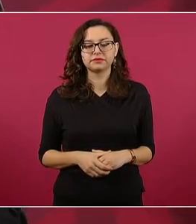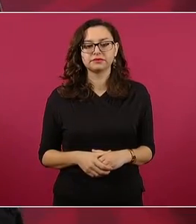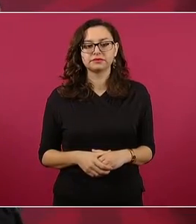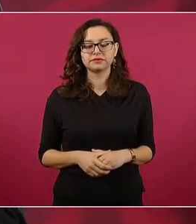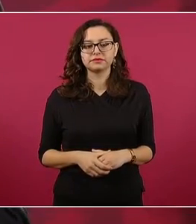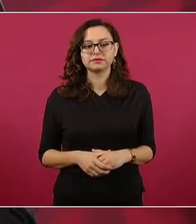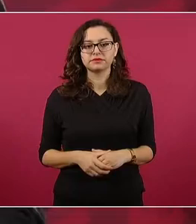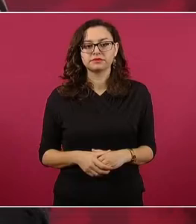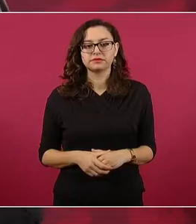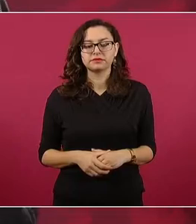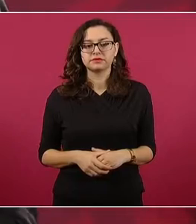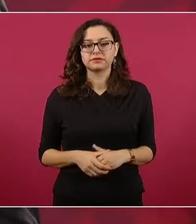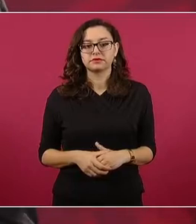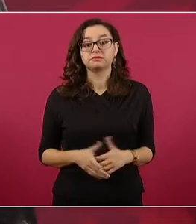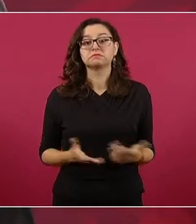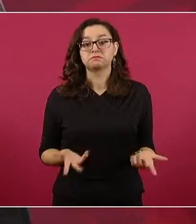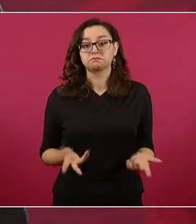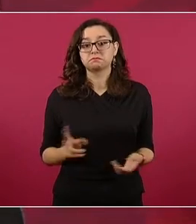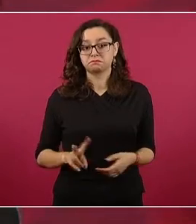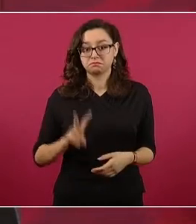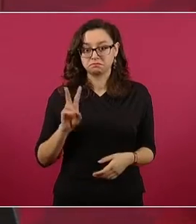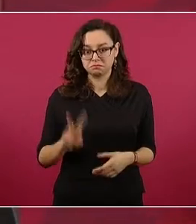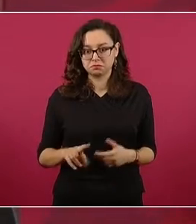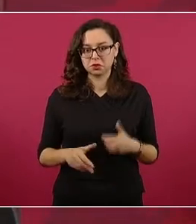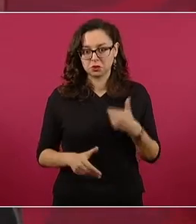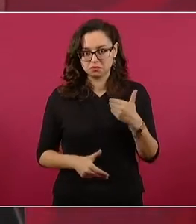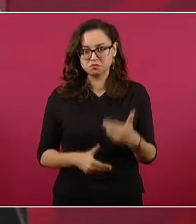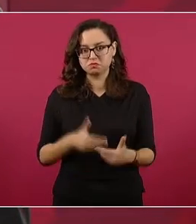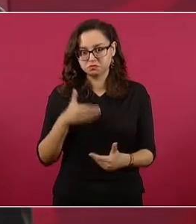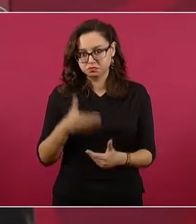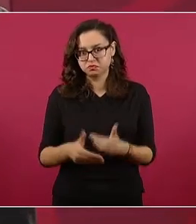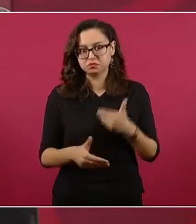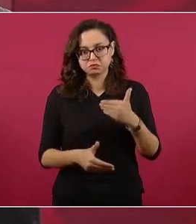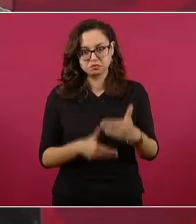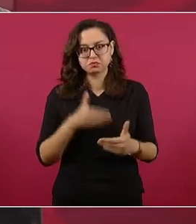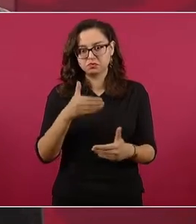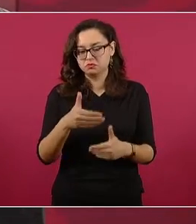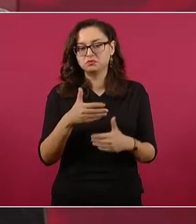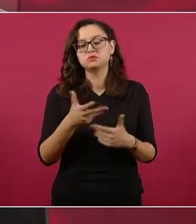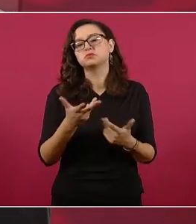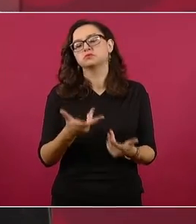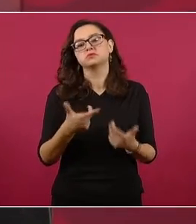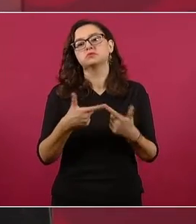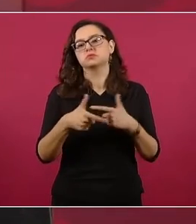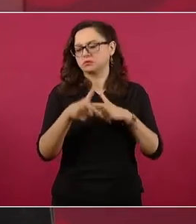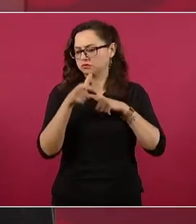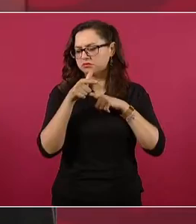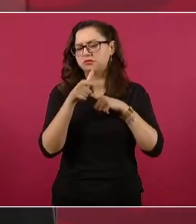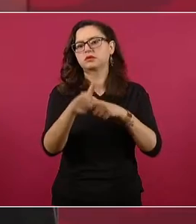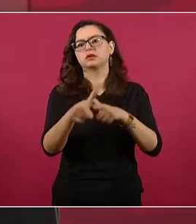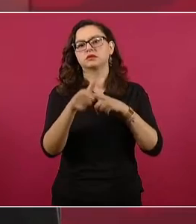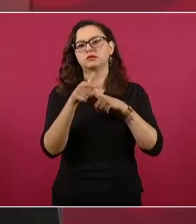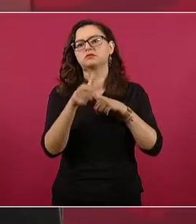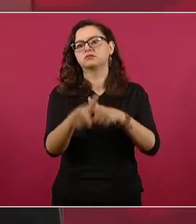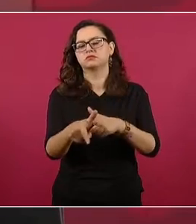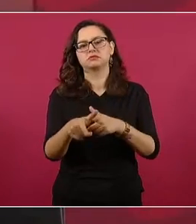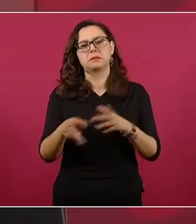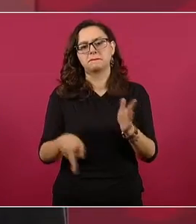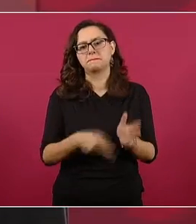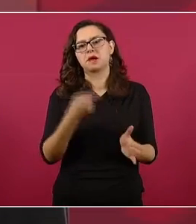Ya hemos avanzado, vamos a seguir, porque siguen habiendo